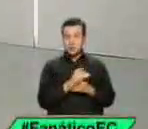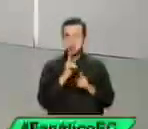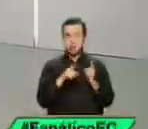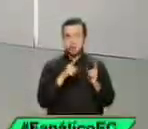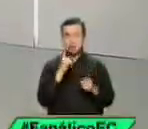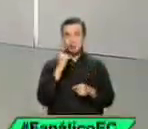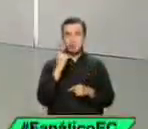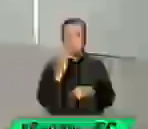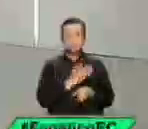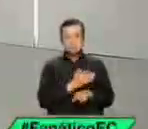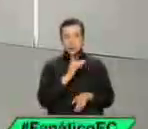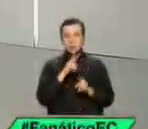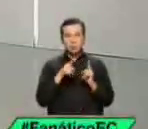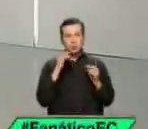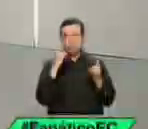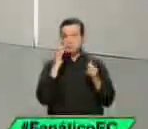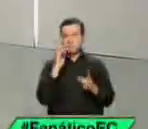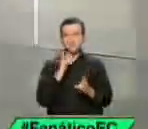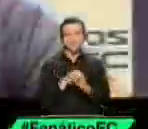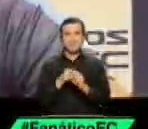ausencias para enfrentar al ídolo ambateño.